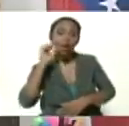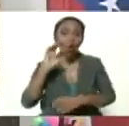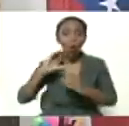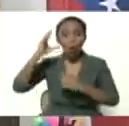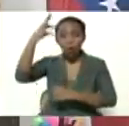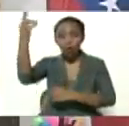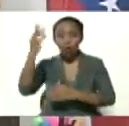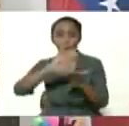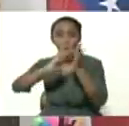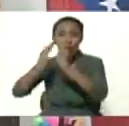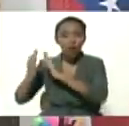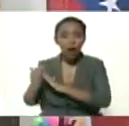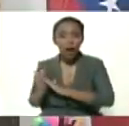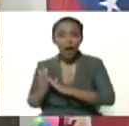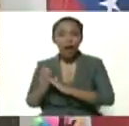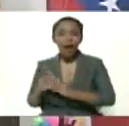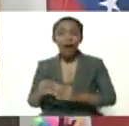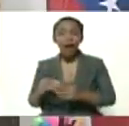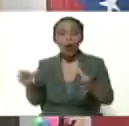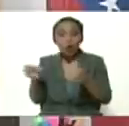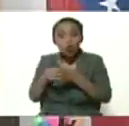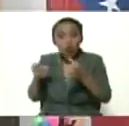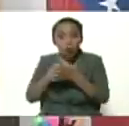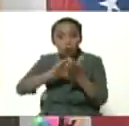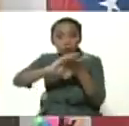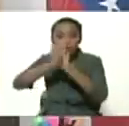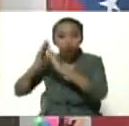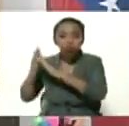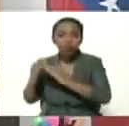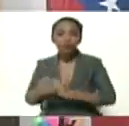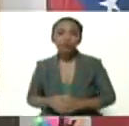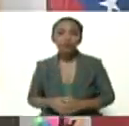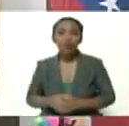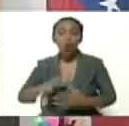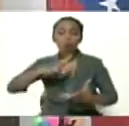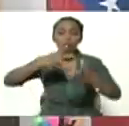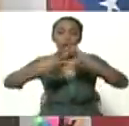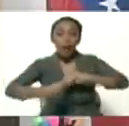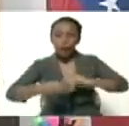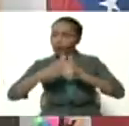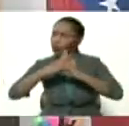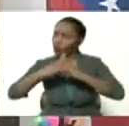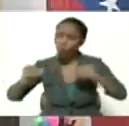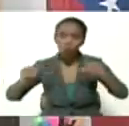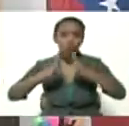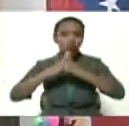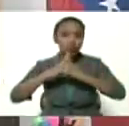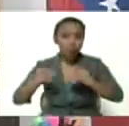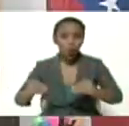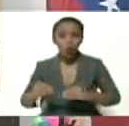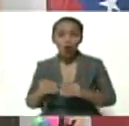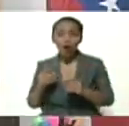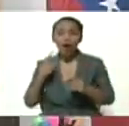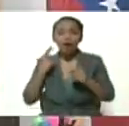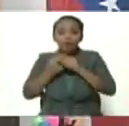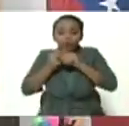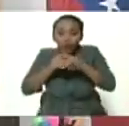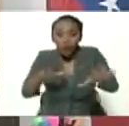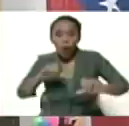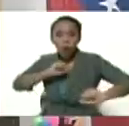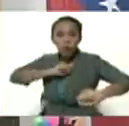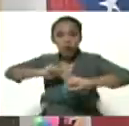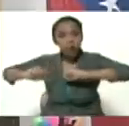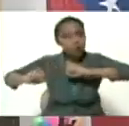consejos comunales, las comunas, los CLAP, toda la red de